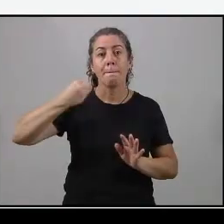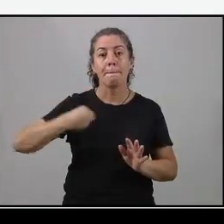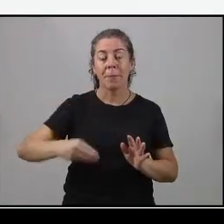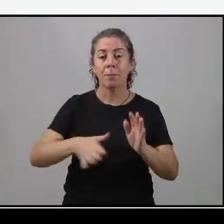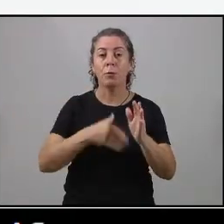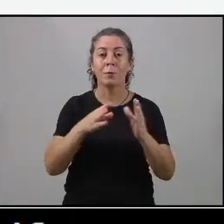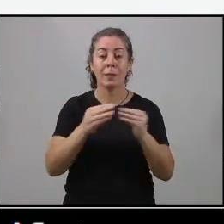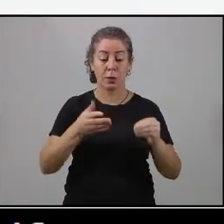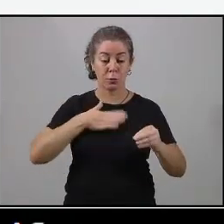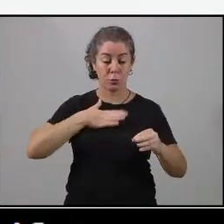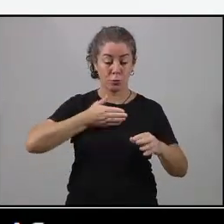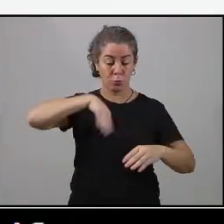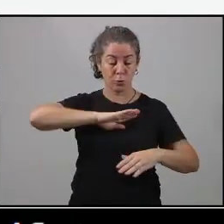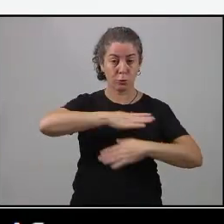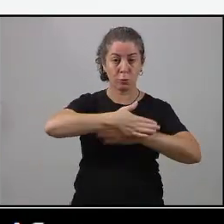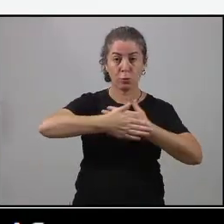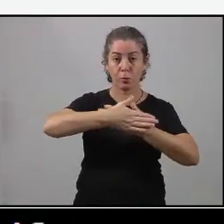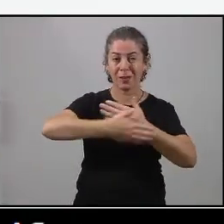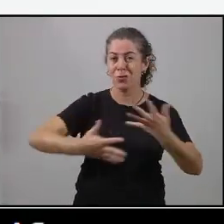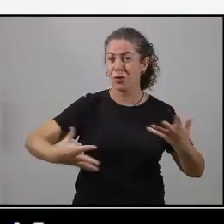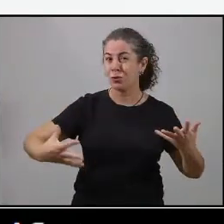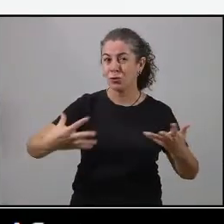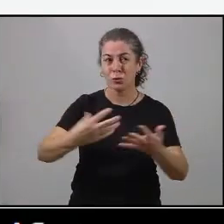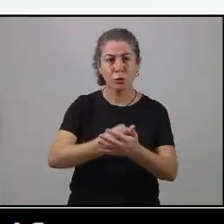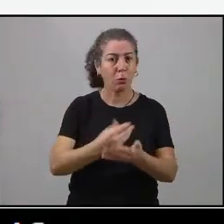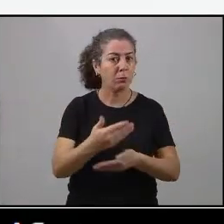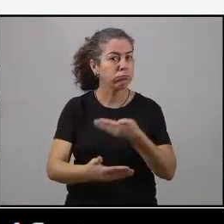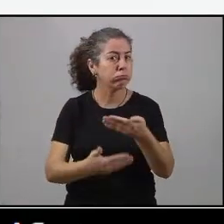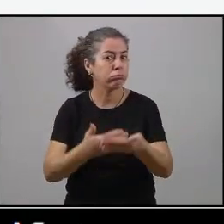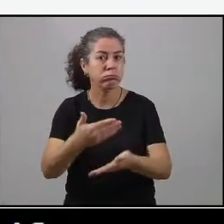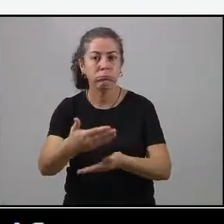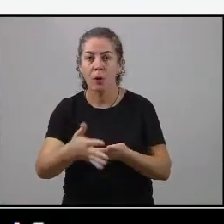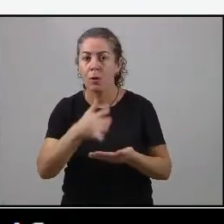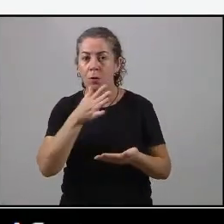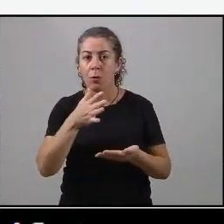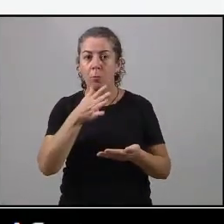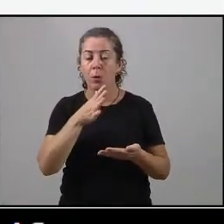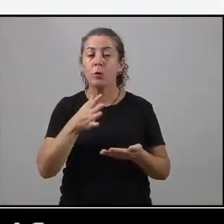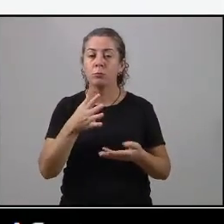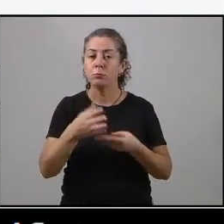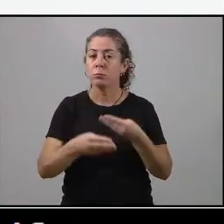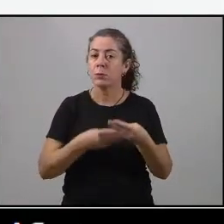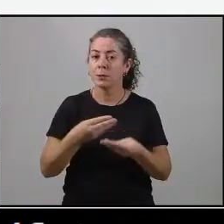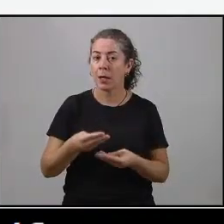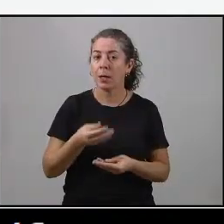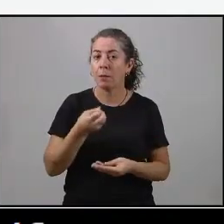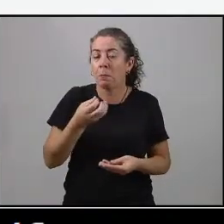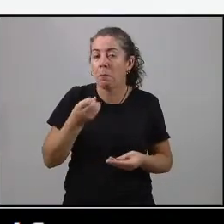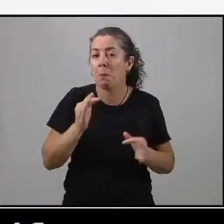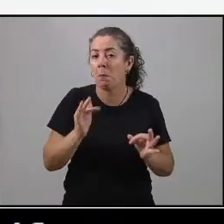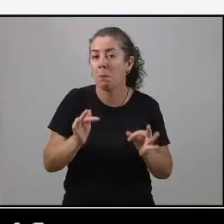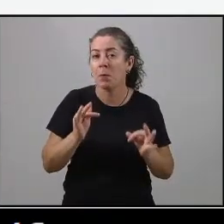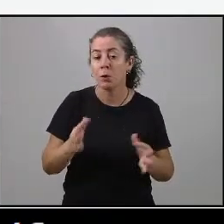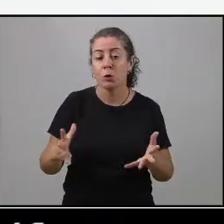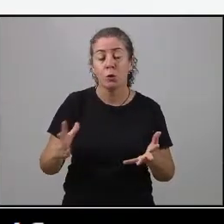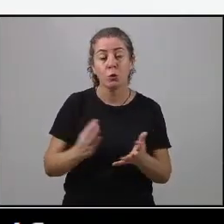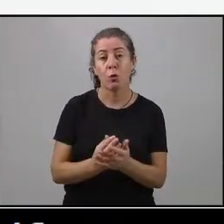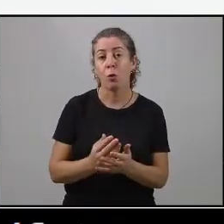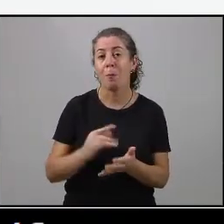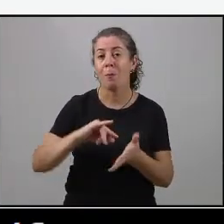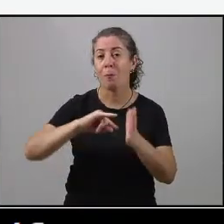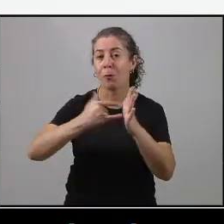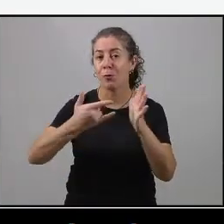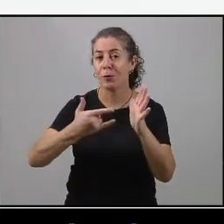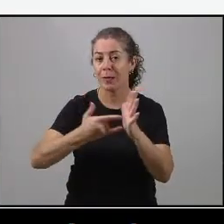nuestro Gobierno hemos realizado todos los trámites para que se lleven a buen puerto pues todos y cada uno de esos